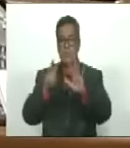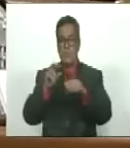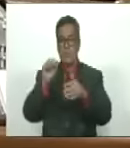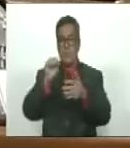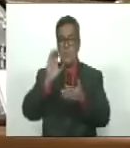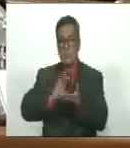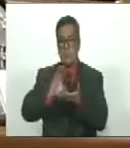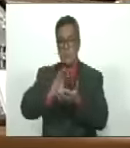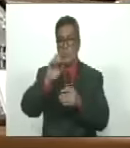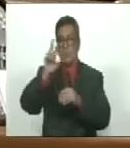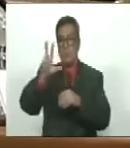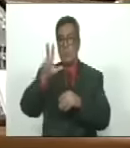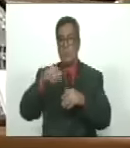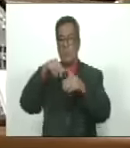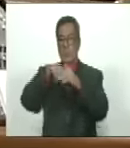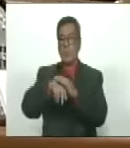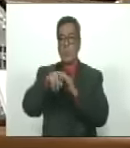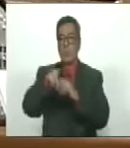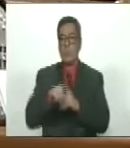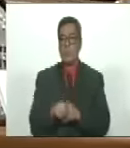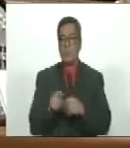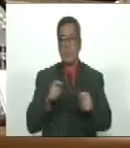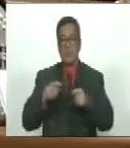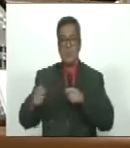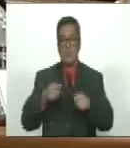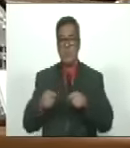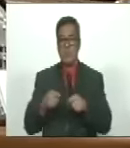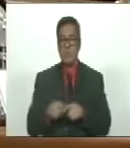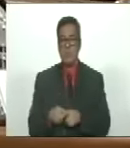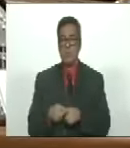3. Entramos a las acciones